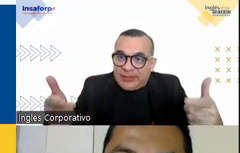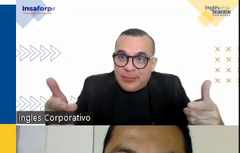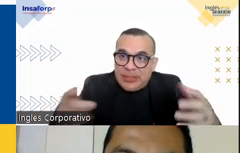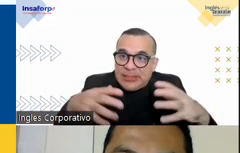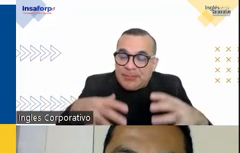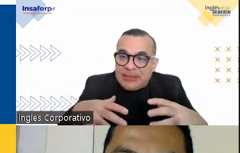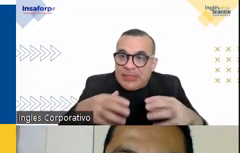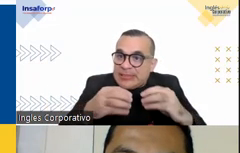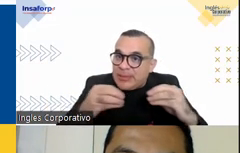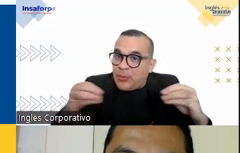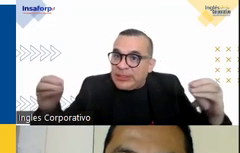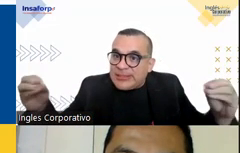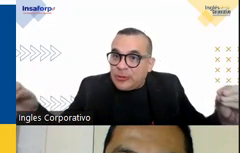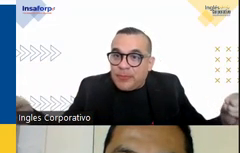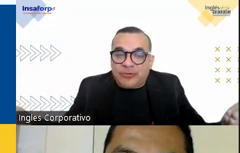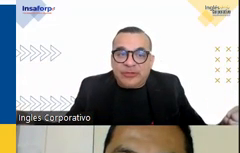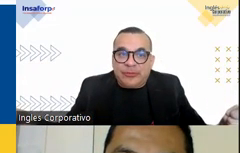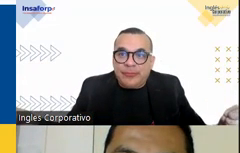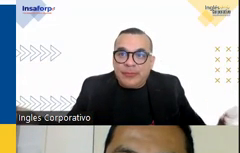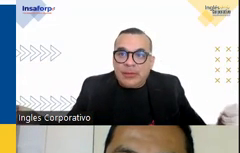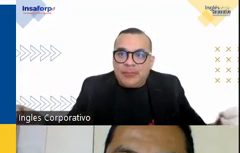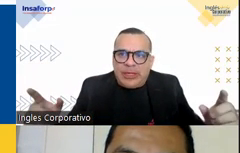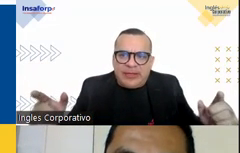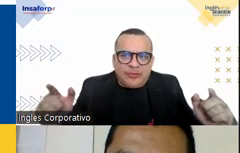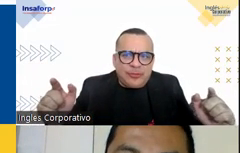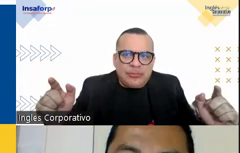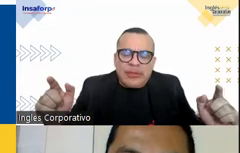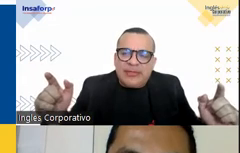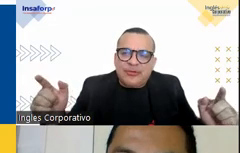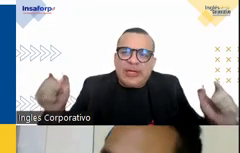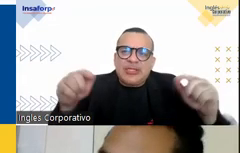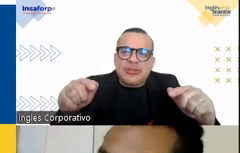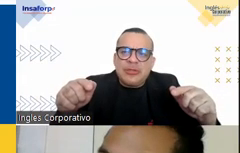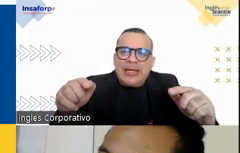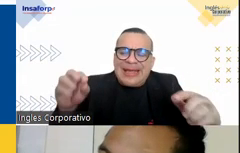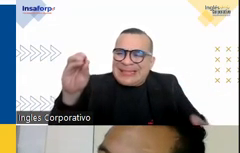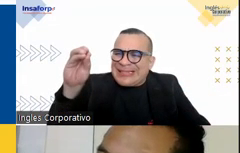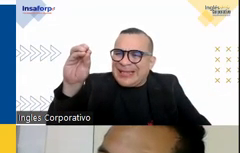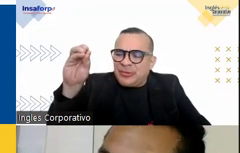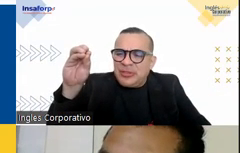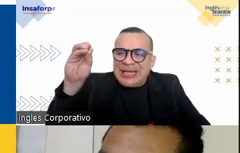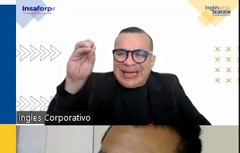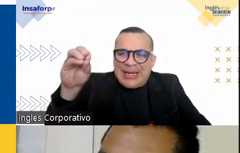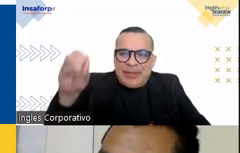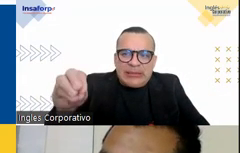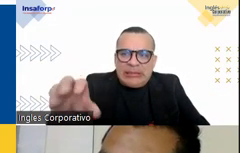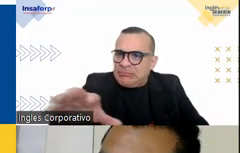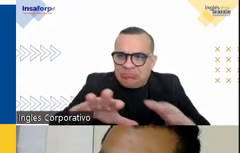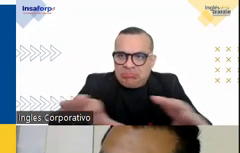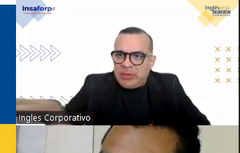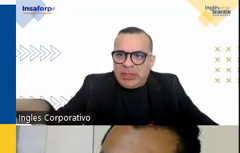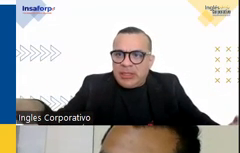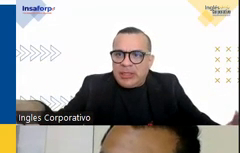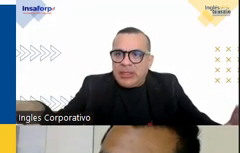lo progresivo que de repente estamos utilizando un proceso. Porque eso es un hecho, en este caso,